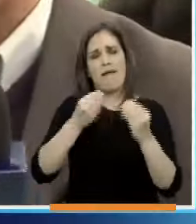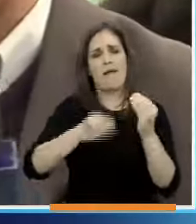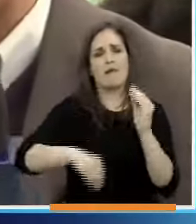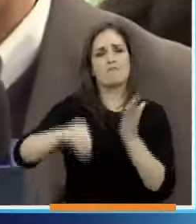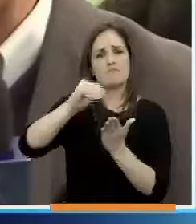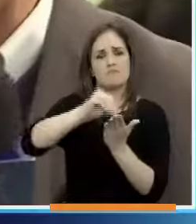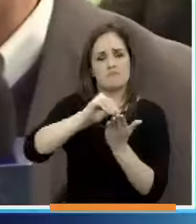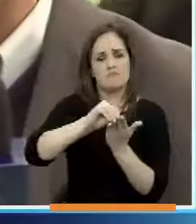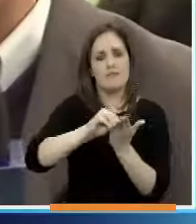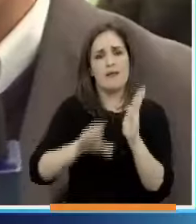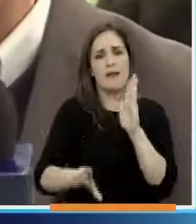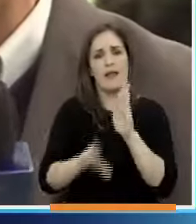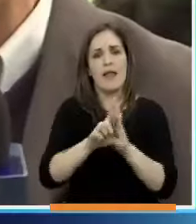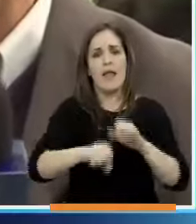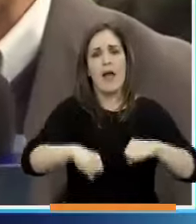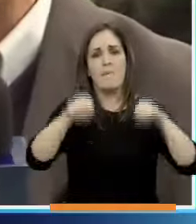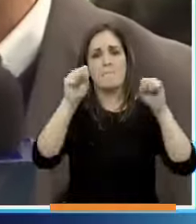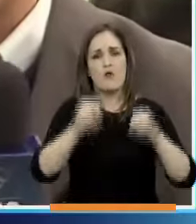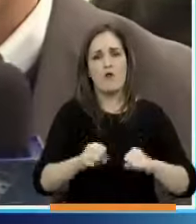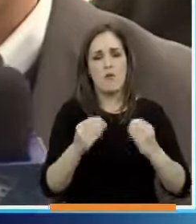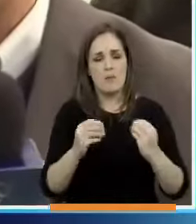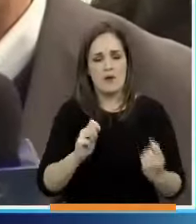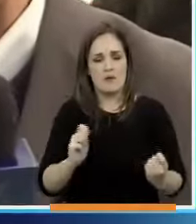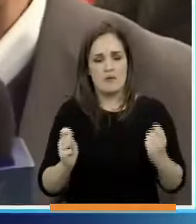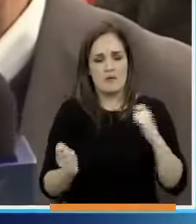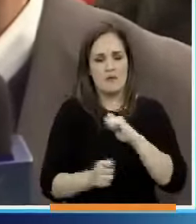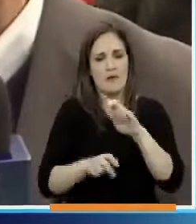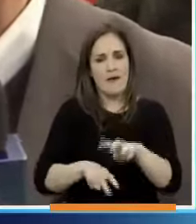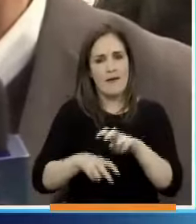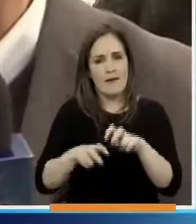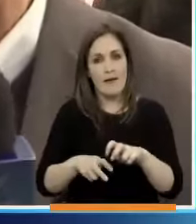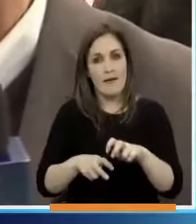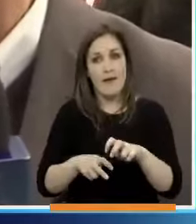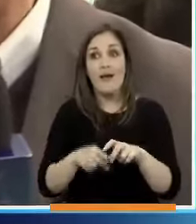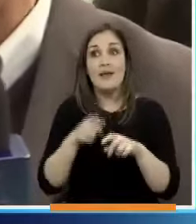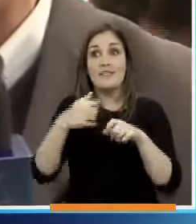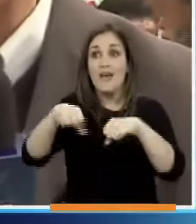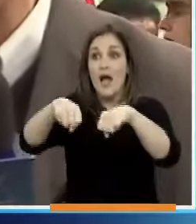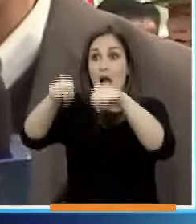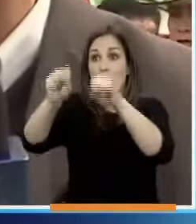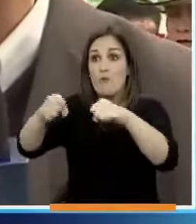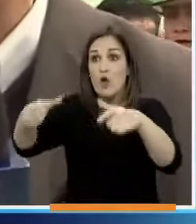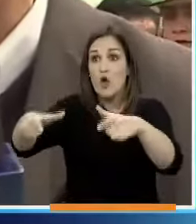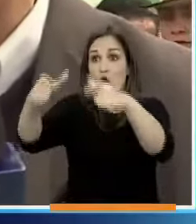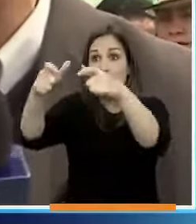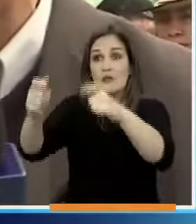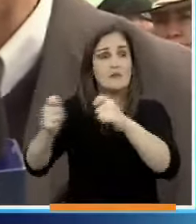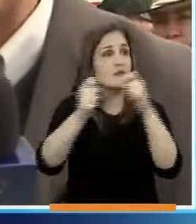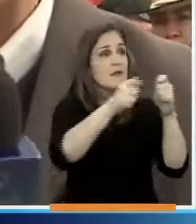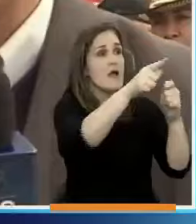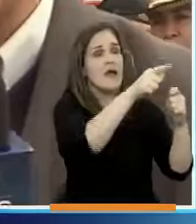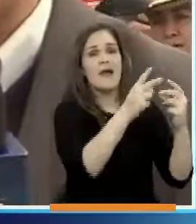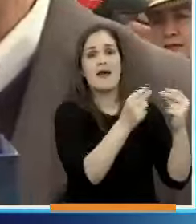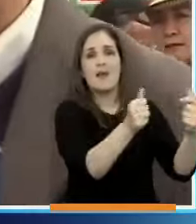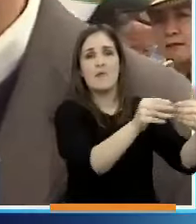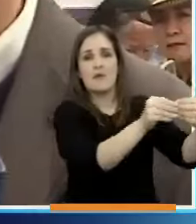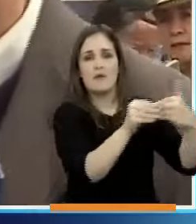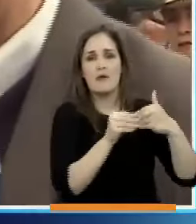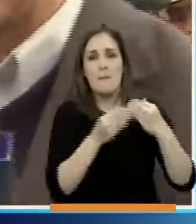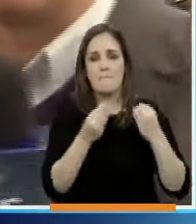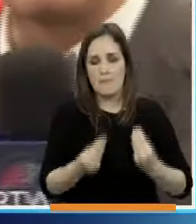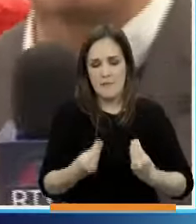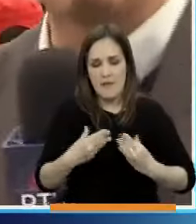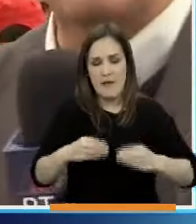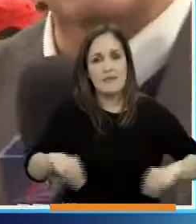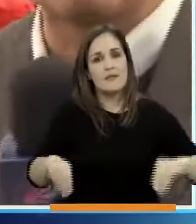aprobar la reforma agraria, las leyes que permitan que el gobierno nacional le entregue, que el Estado le entregue más rápido a los campesinos la tierra. Para